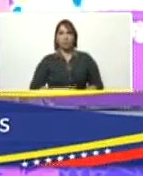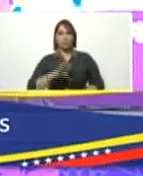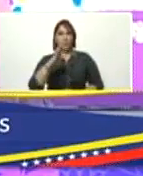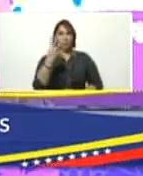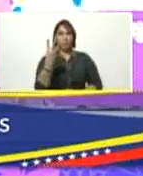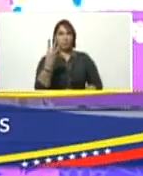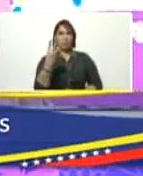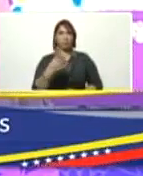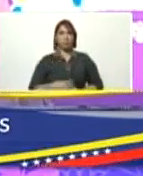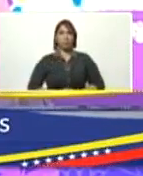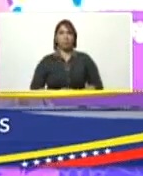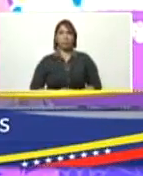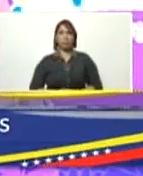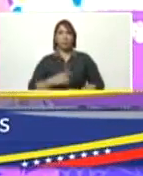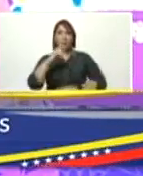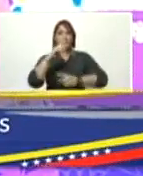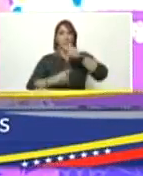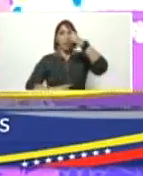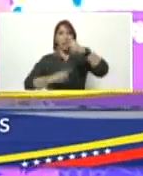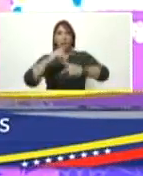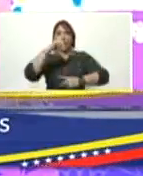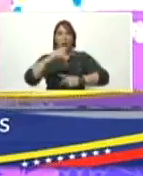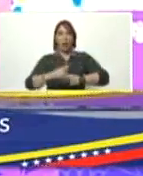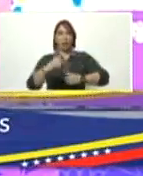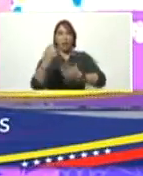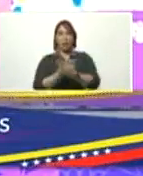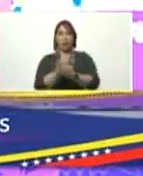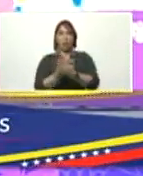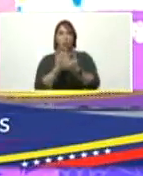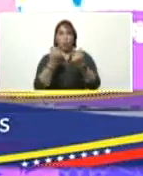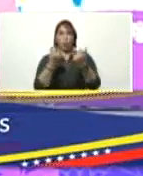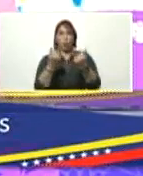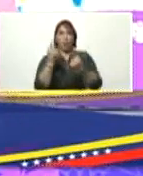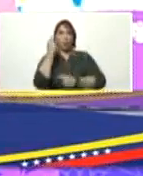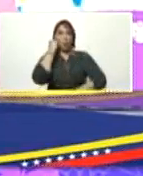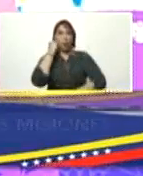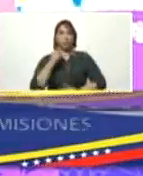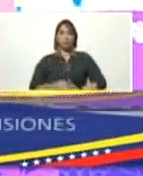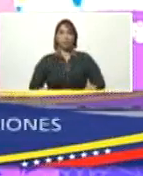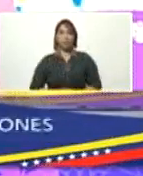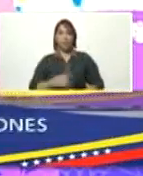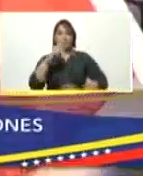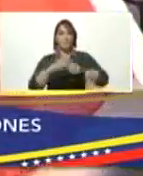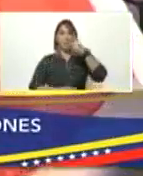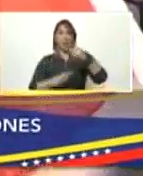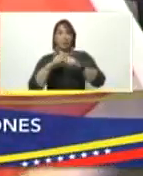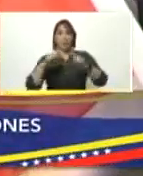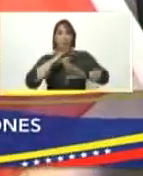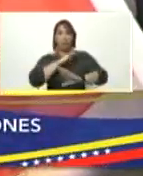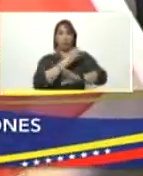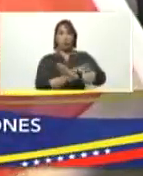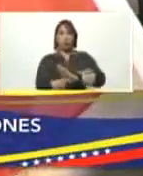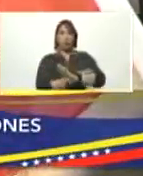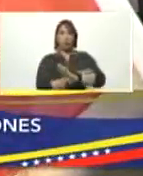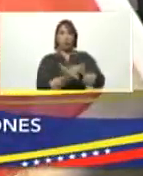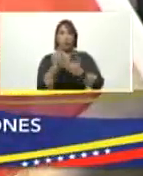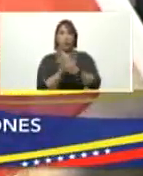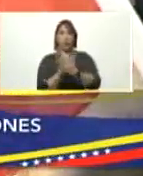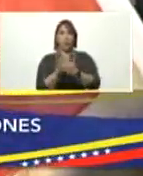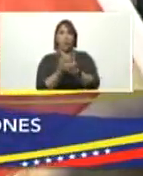lugar, los planes de la economía de la mujer. Los planes para fortalecer la